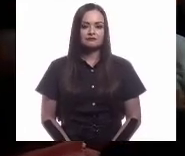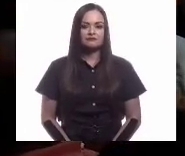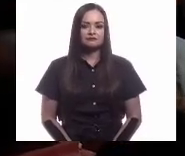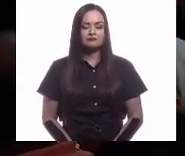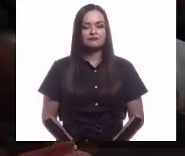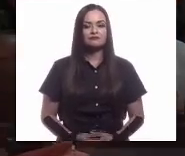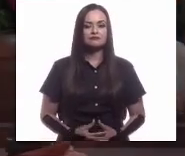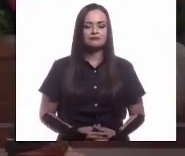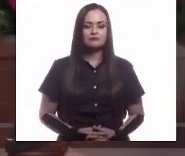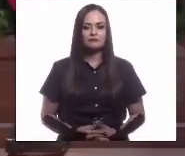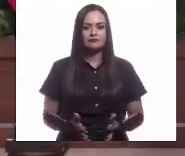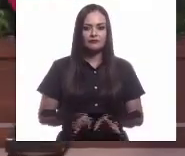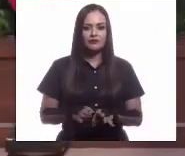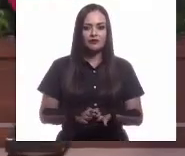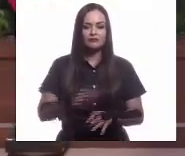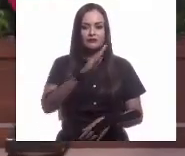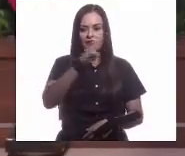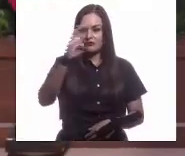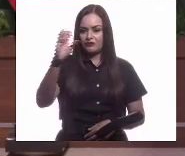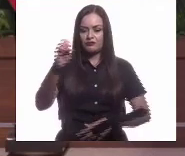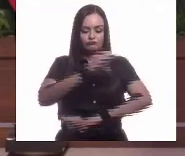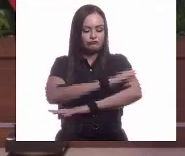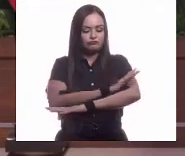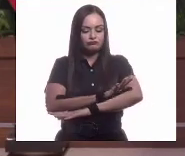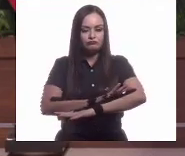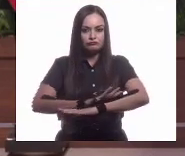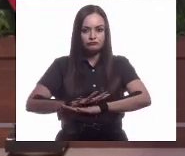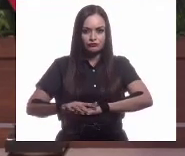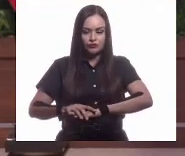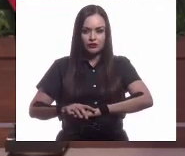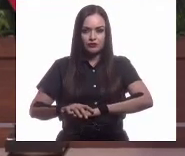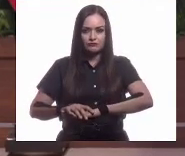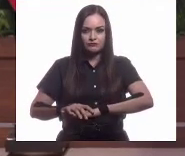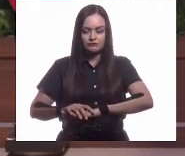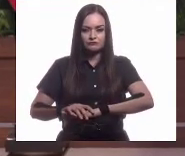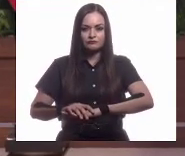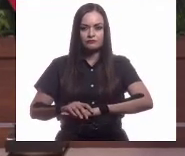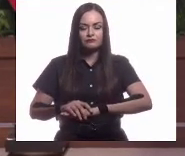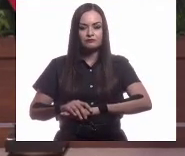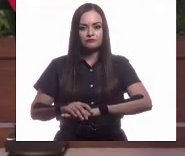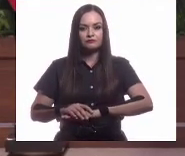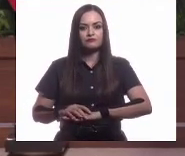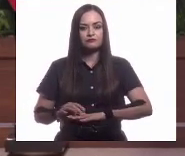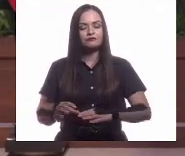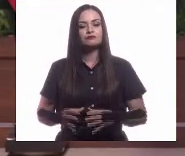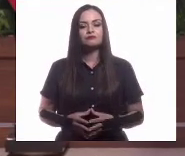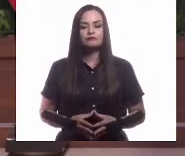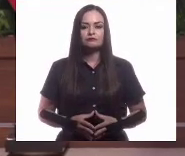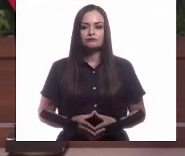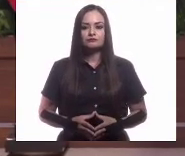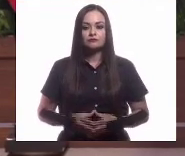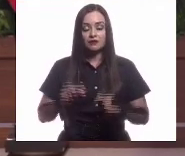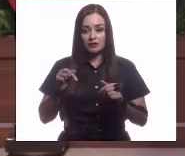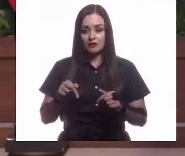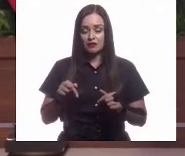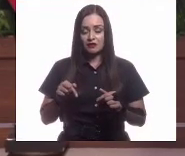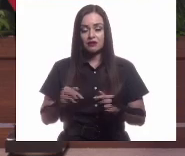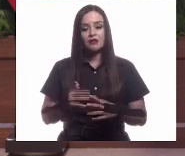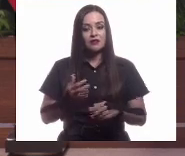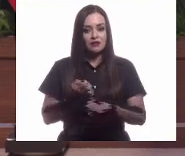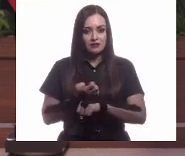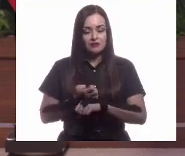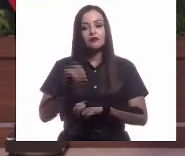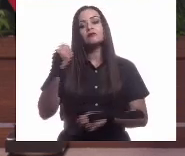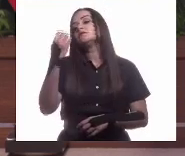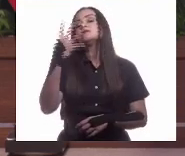La extensión territorial de Baja California Sur, ningún estado tiene 2 puntos tan distantes como nosotros.